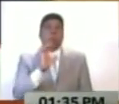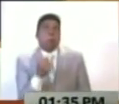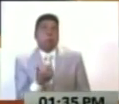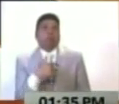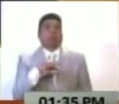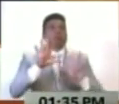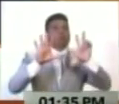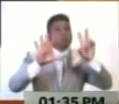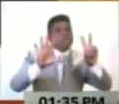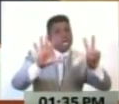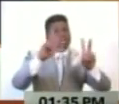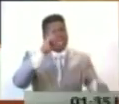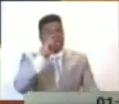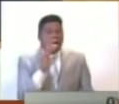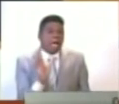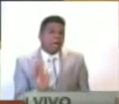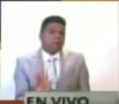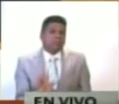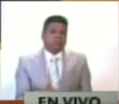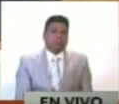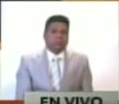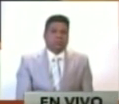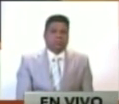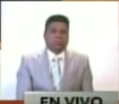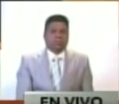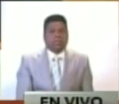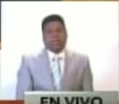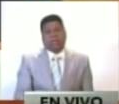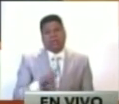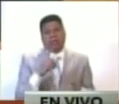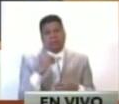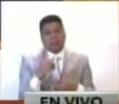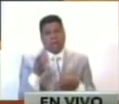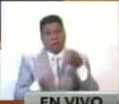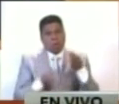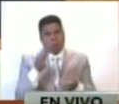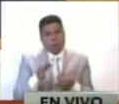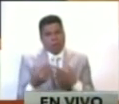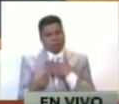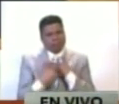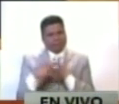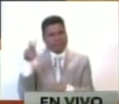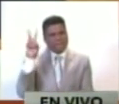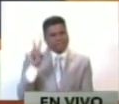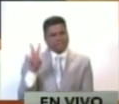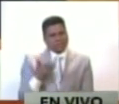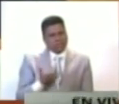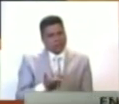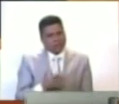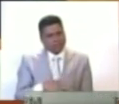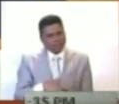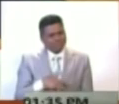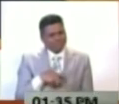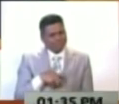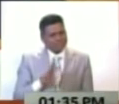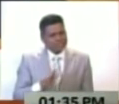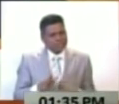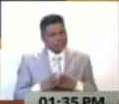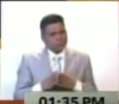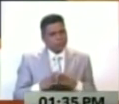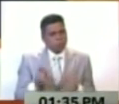7 años, de tal forma que este juzgamiento que se está haciendo de Venezuela es la intolerancia